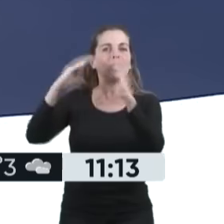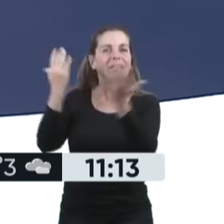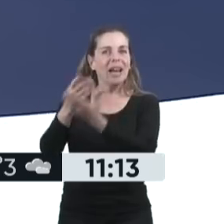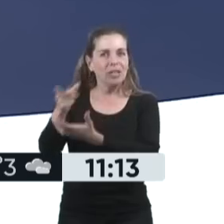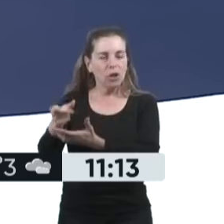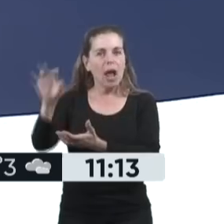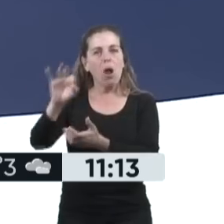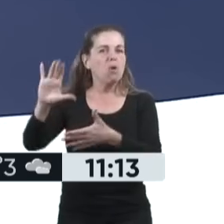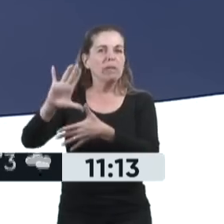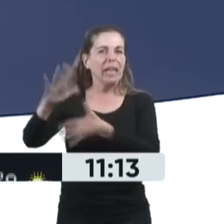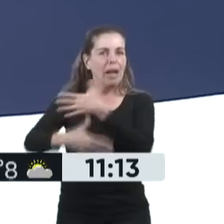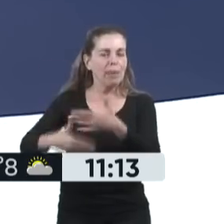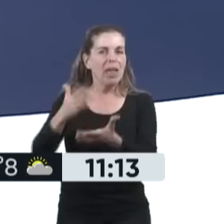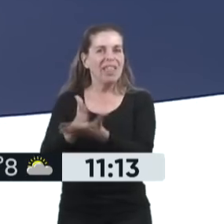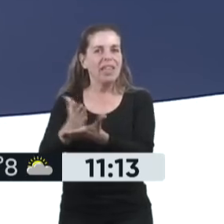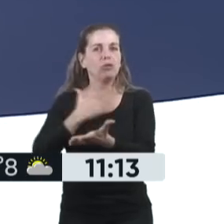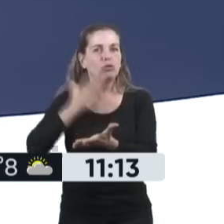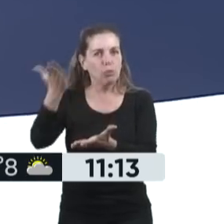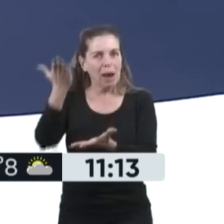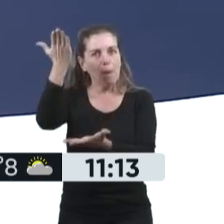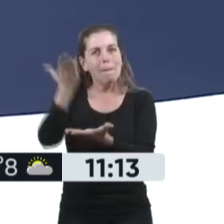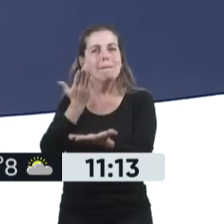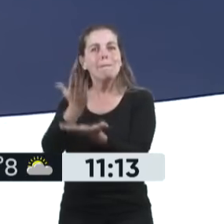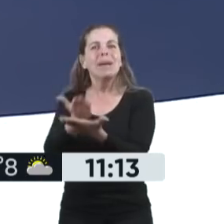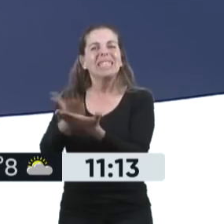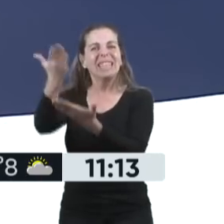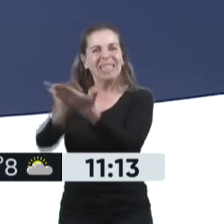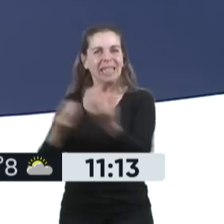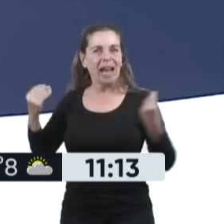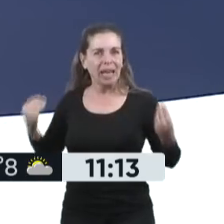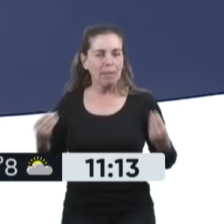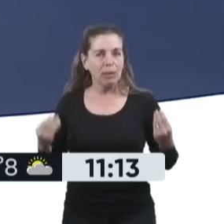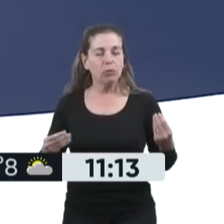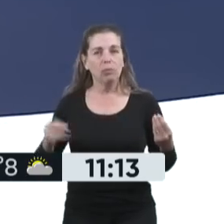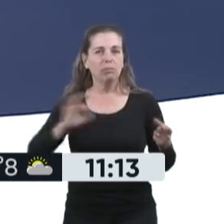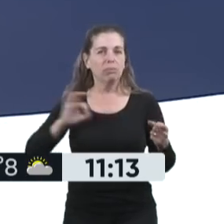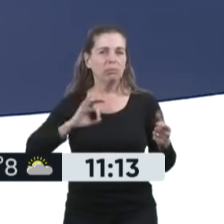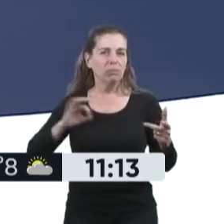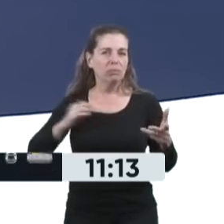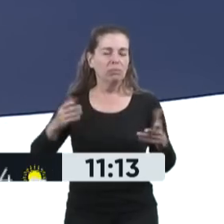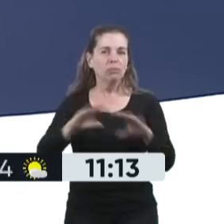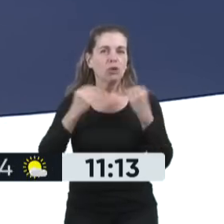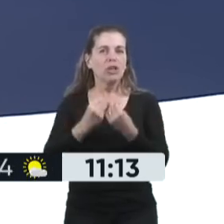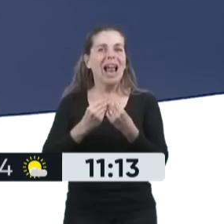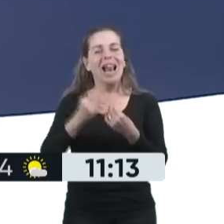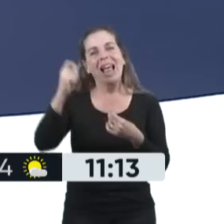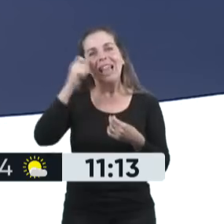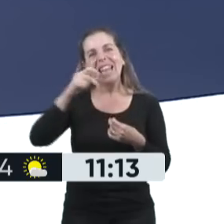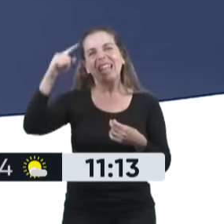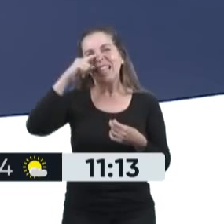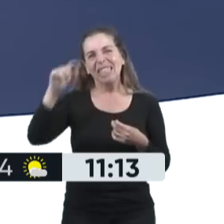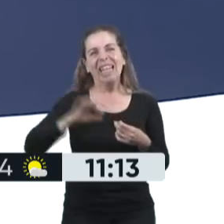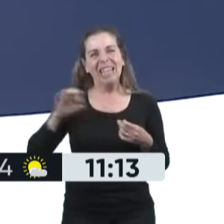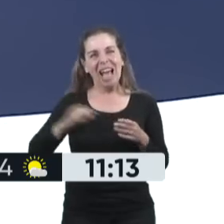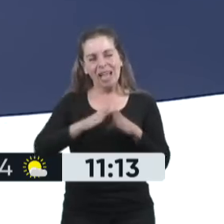o Interamericana de Derechos Humanos, después de 37 años de un ámbito